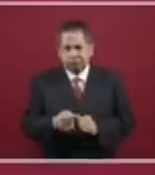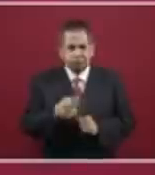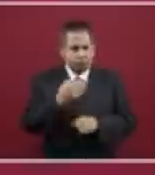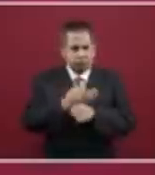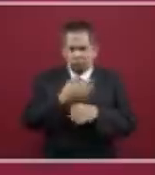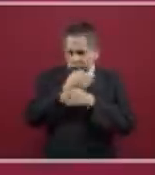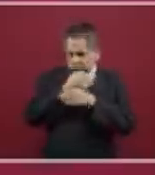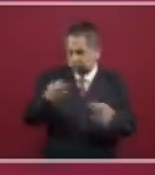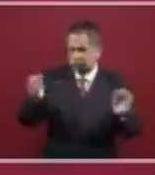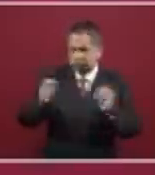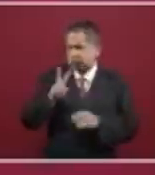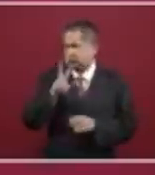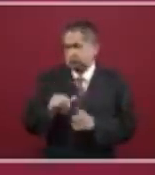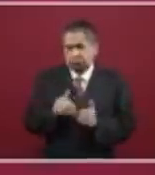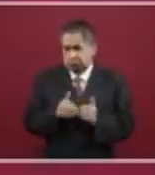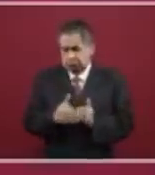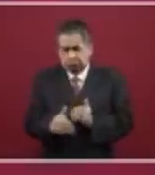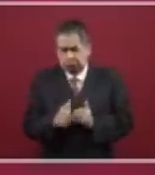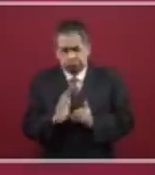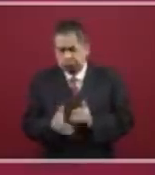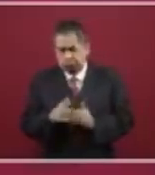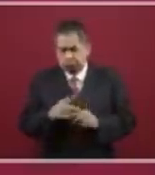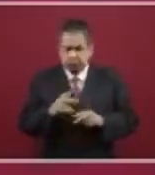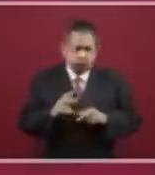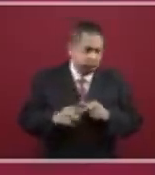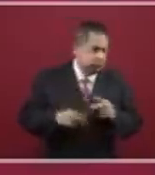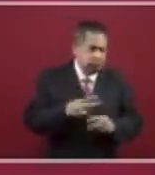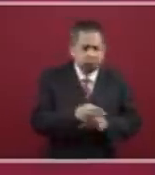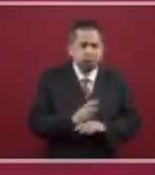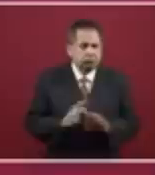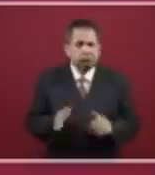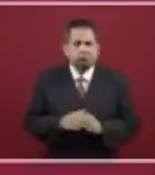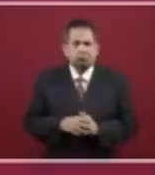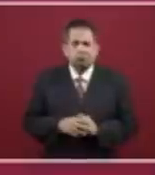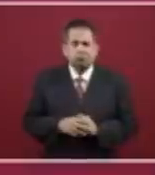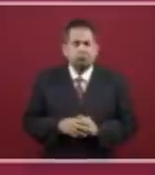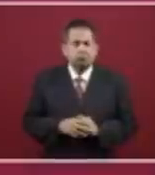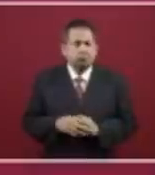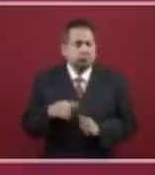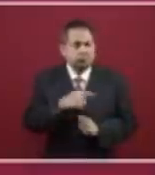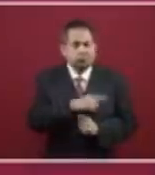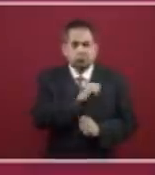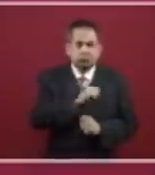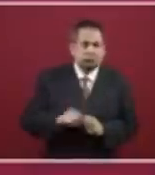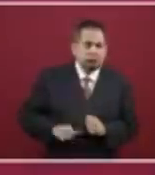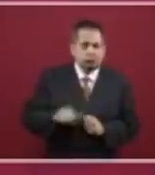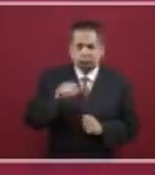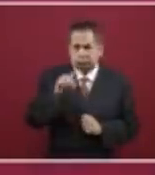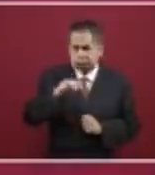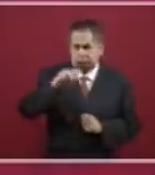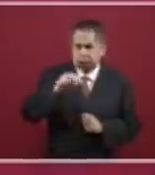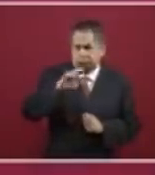anuncio, ya Luisa María va a